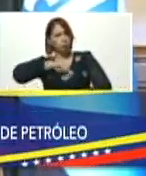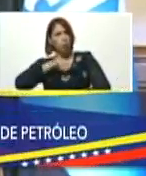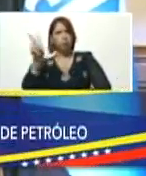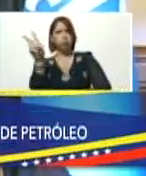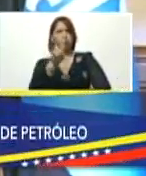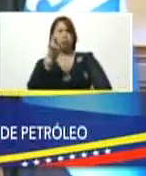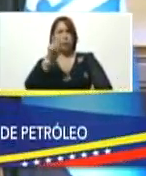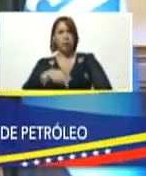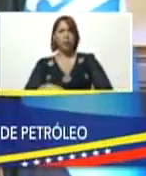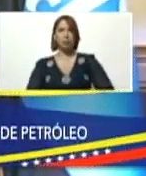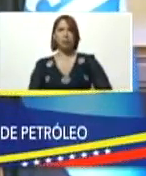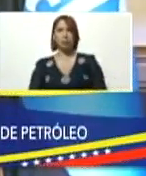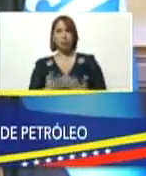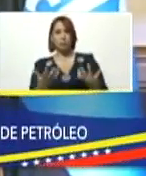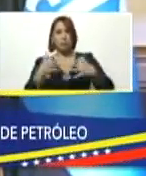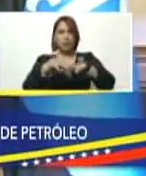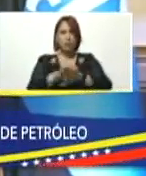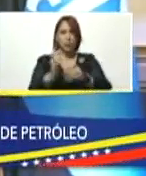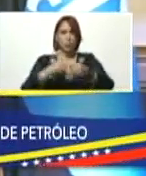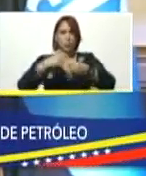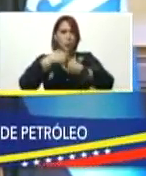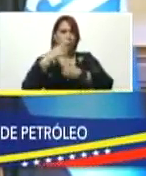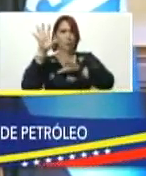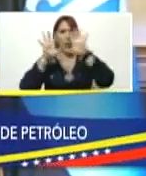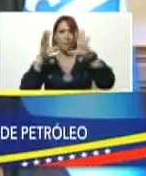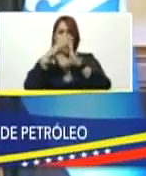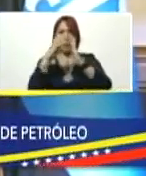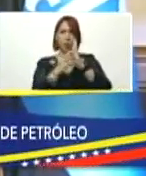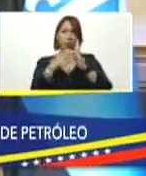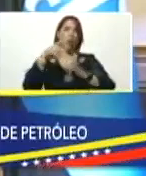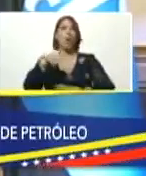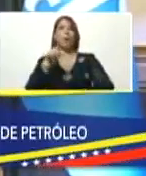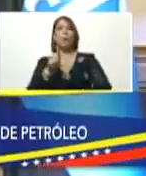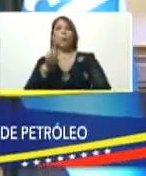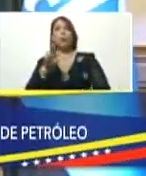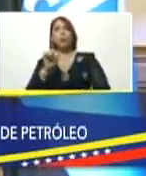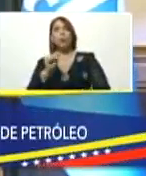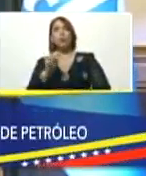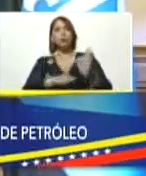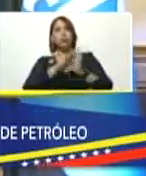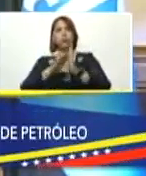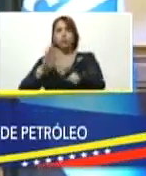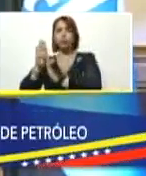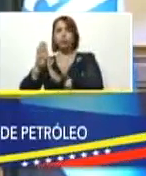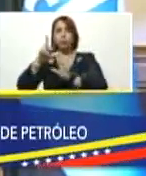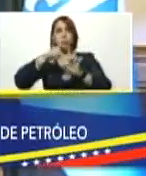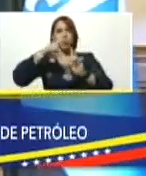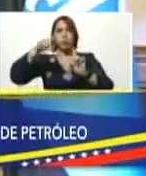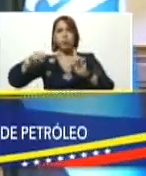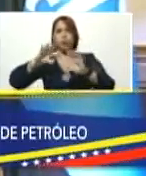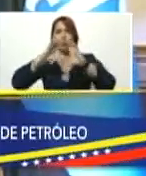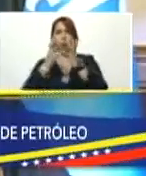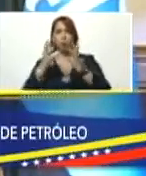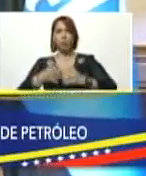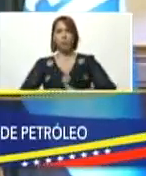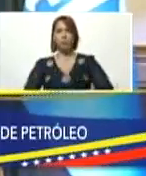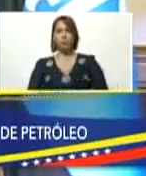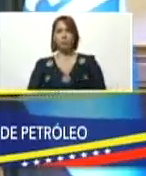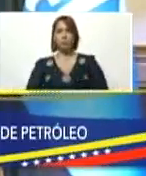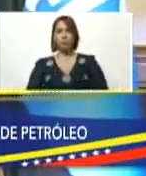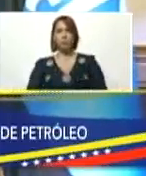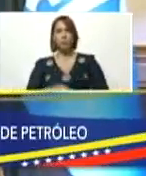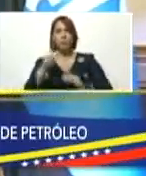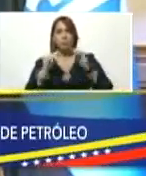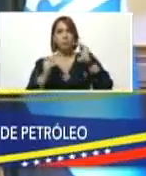y como conjunto de países OPEP más Plus para el desarrollo energético del mundo, para la